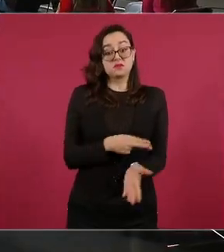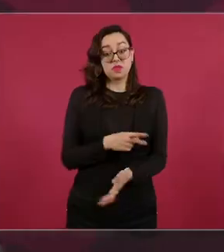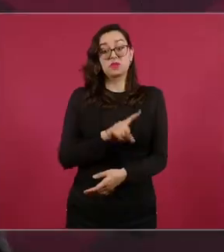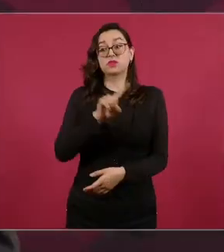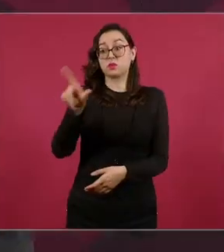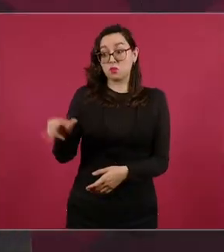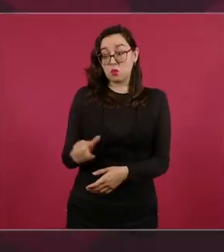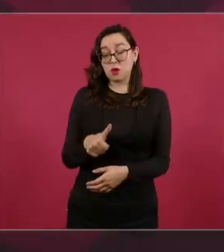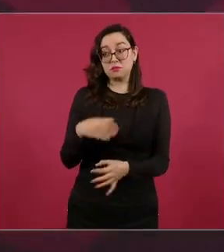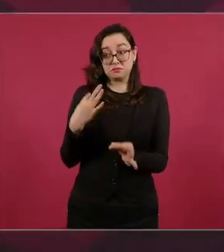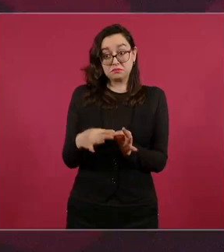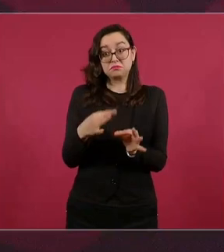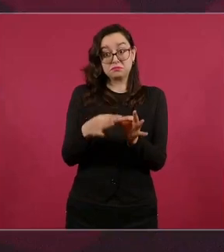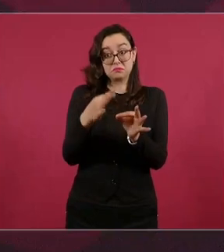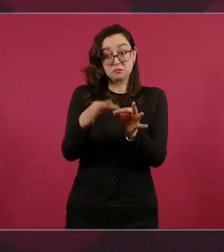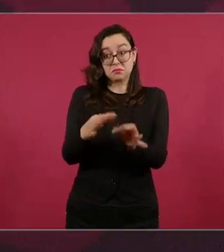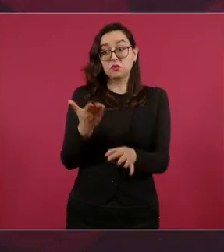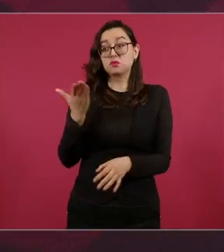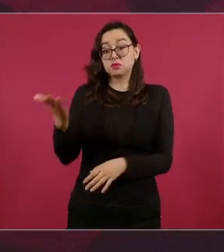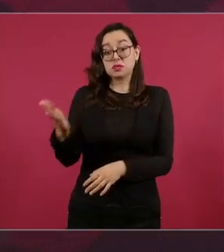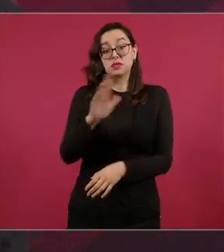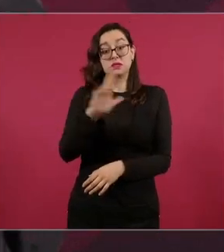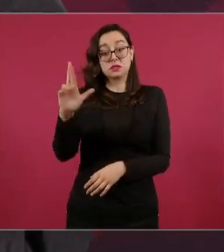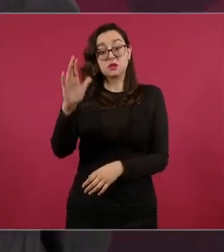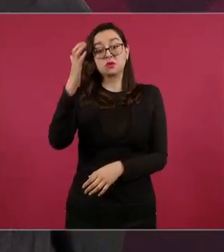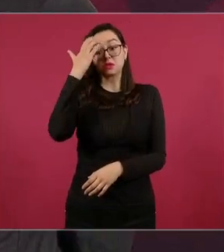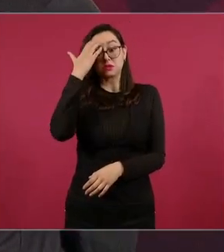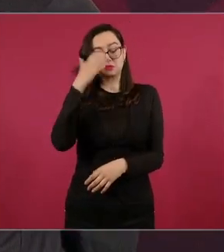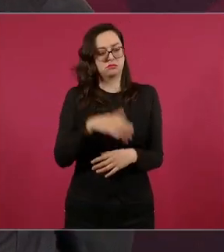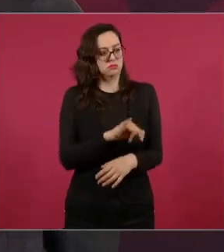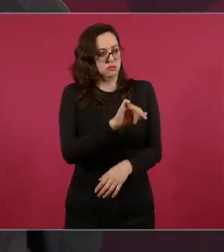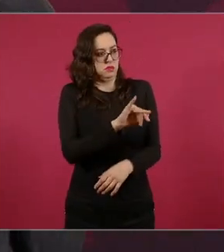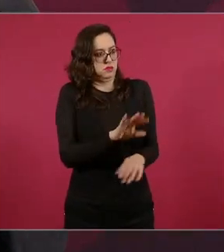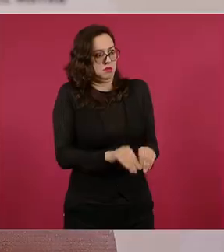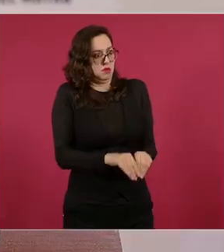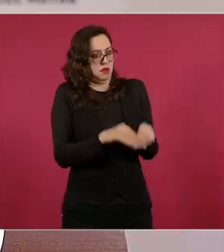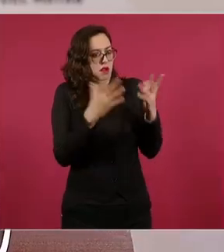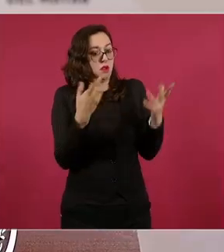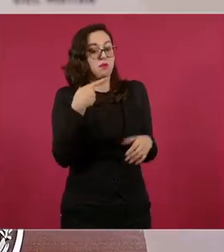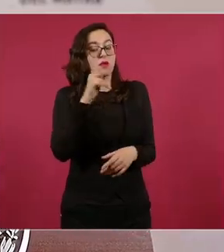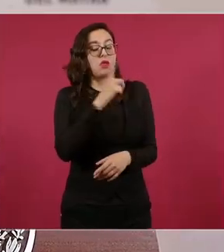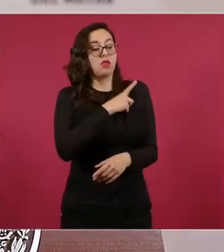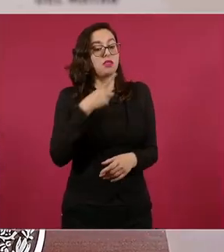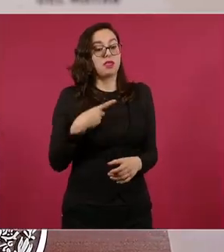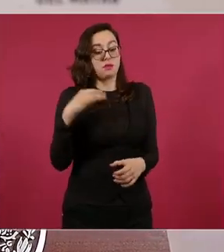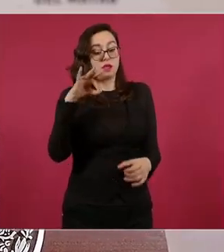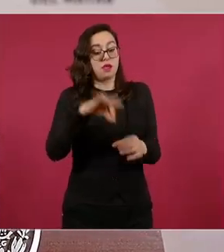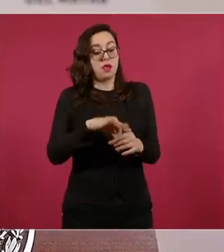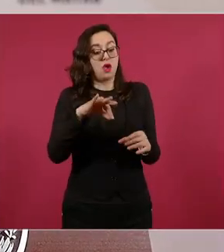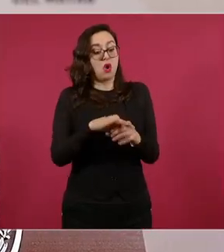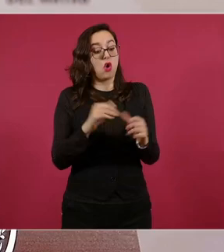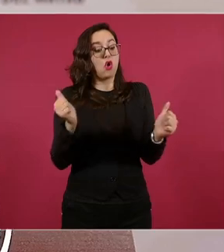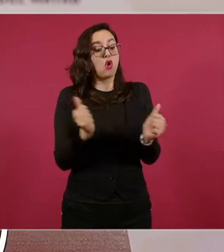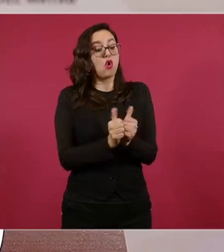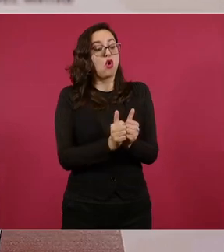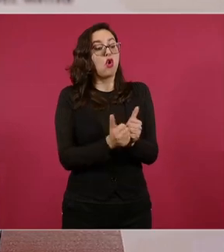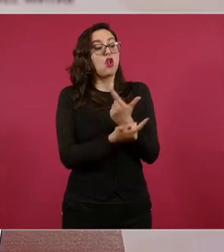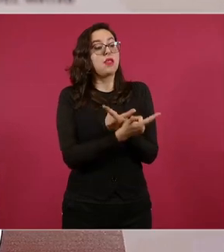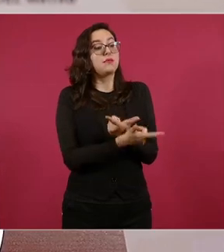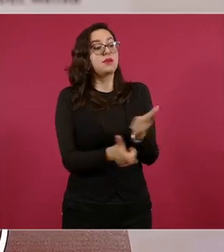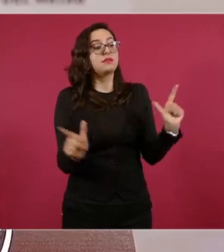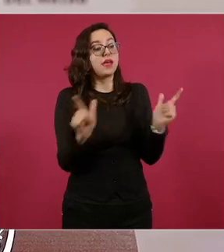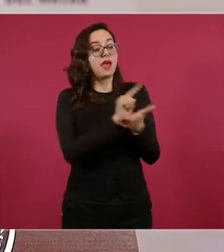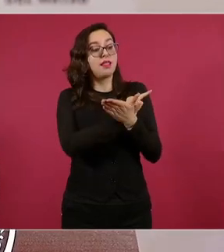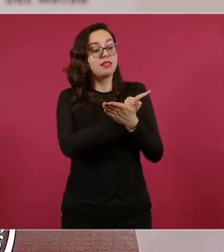contestaba sí nada más que sean elecciones limpias y libres y nunca eran elecciones